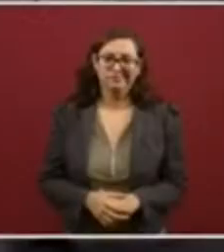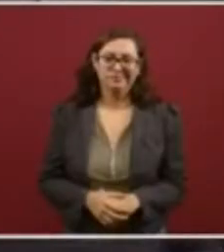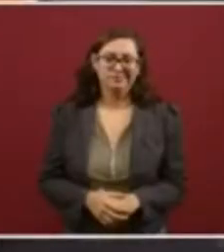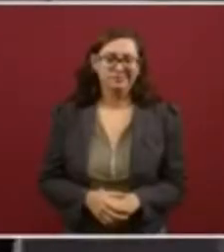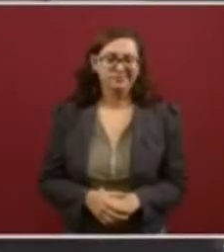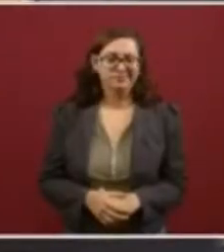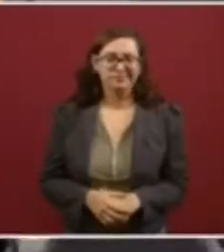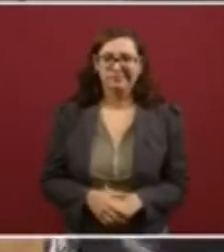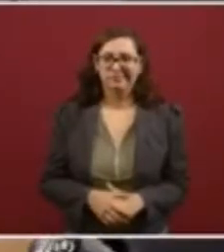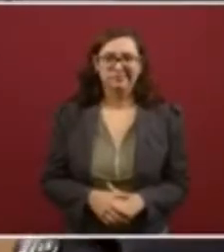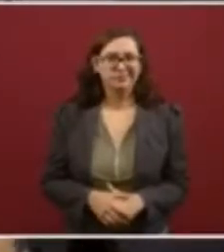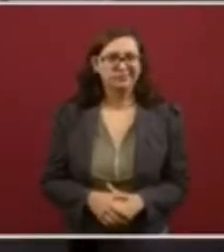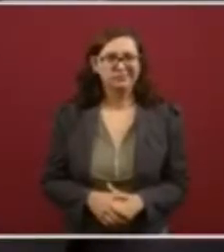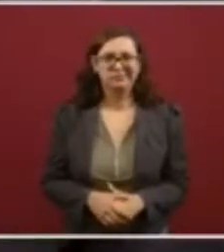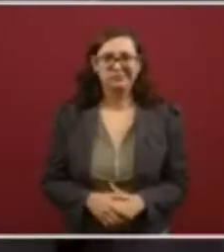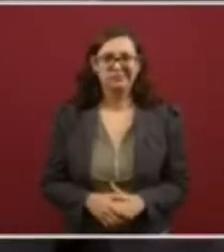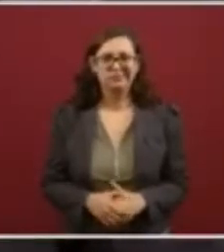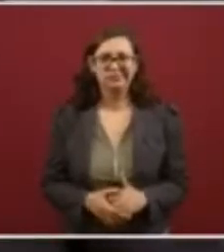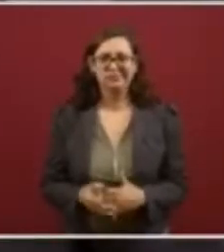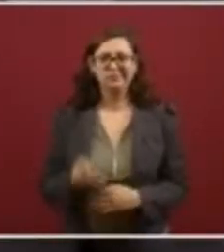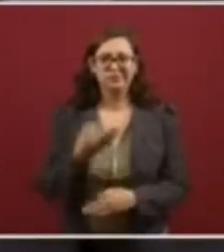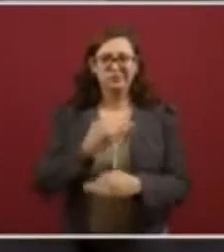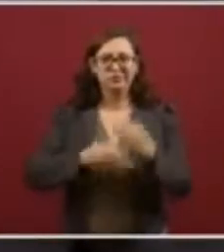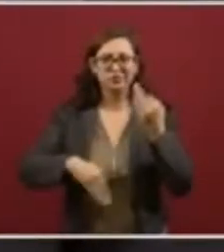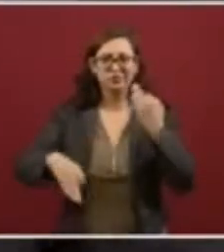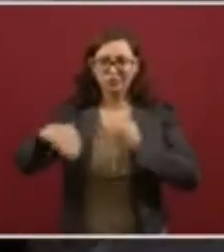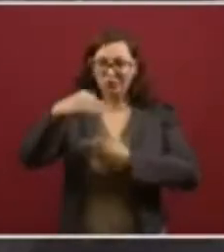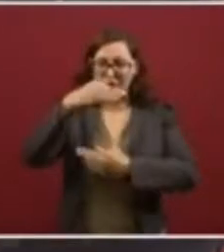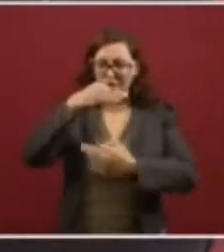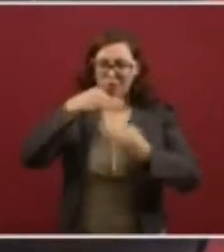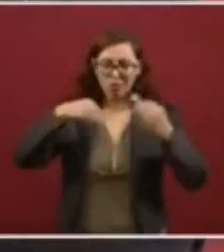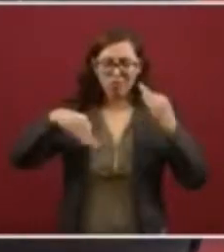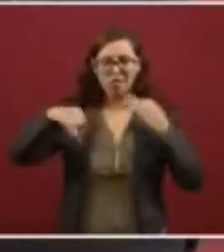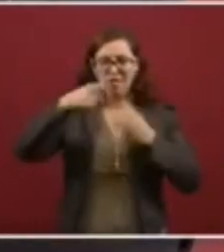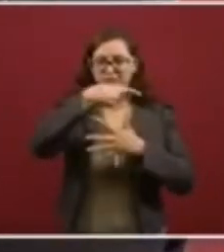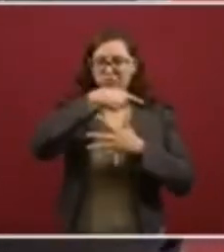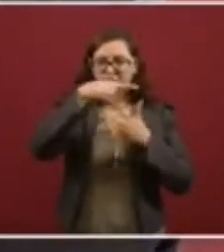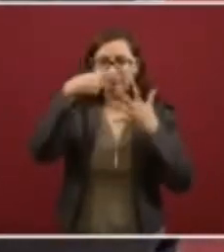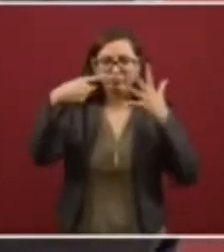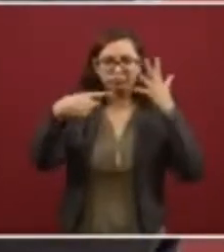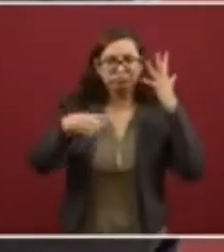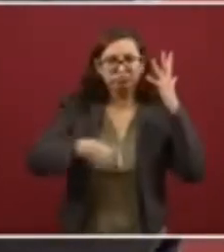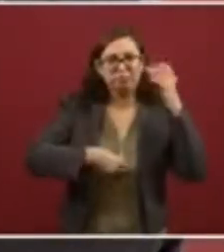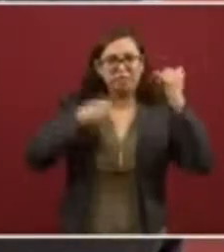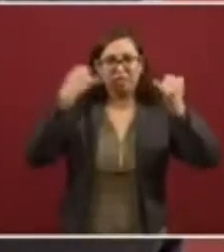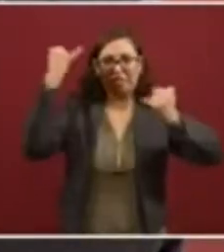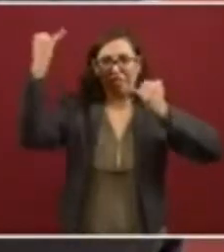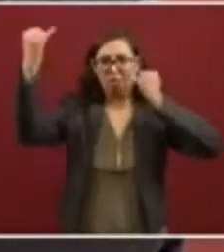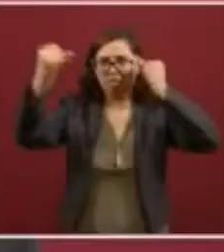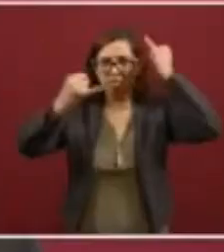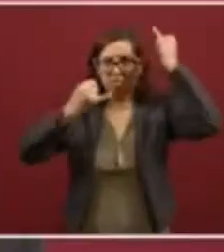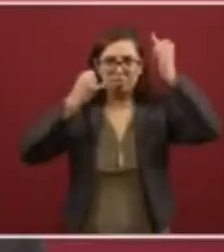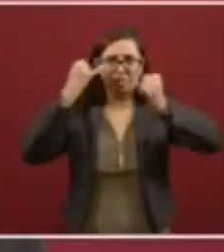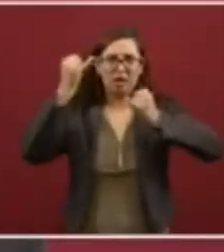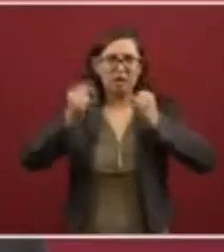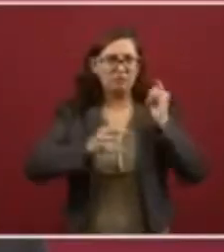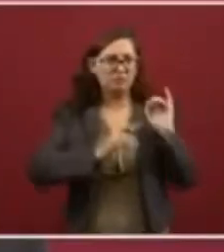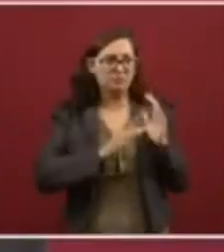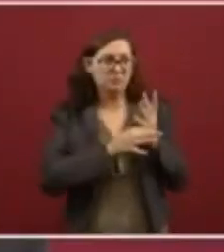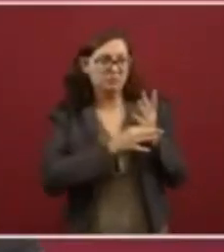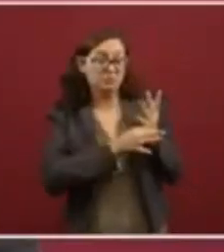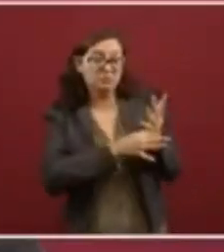Toda esa situación que se ha venido creando,